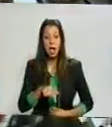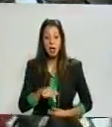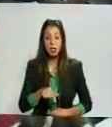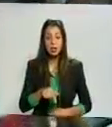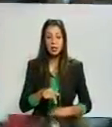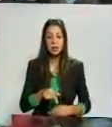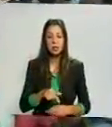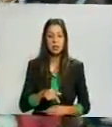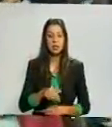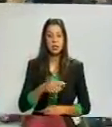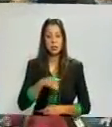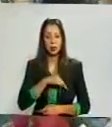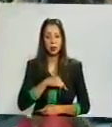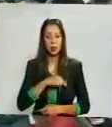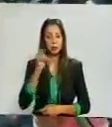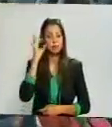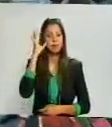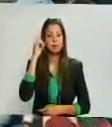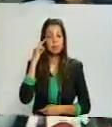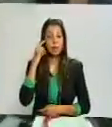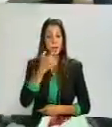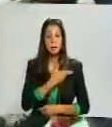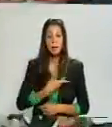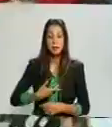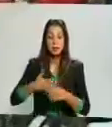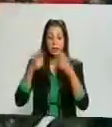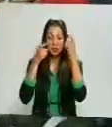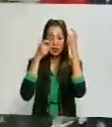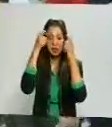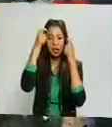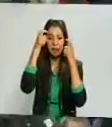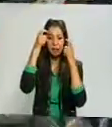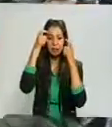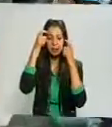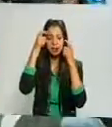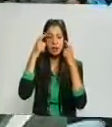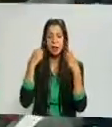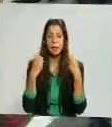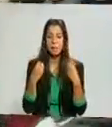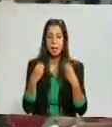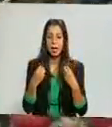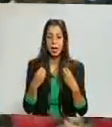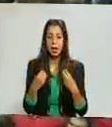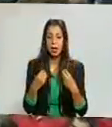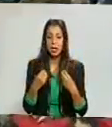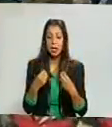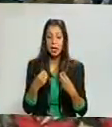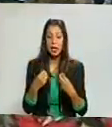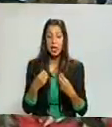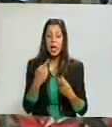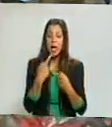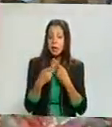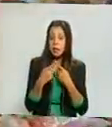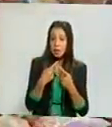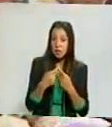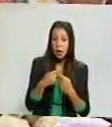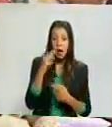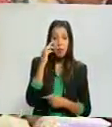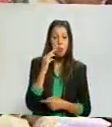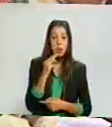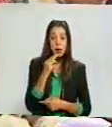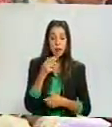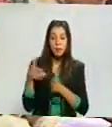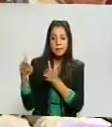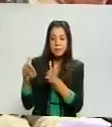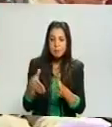de nuestro comandante Hugo Chávez para que ella también su